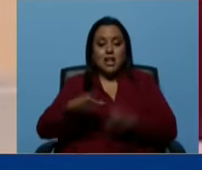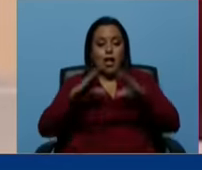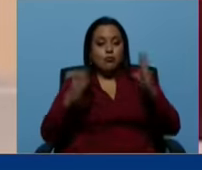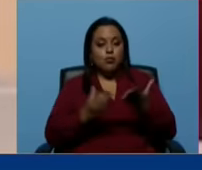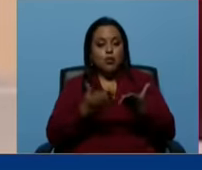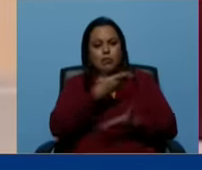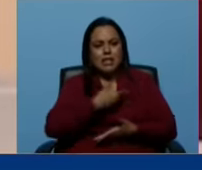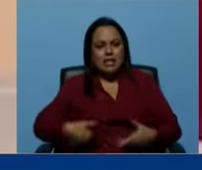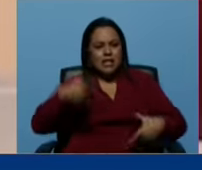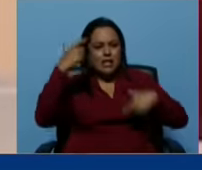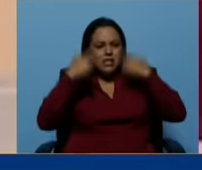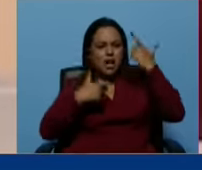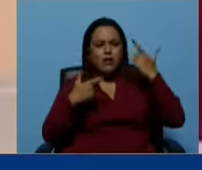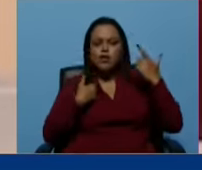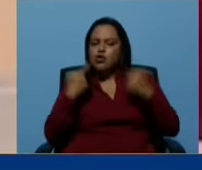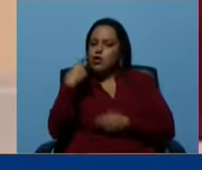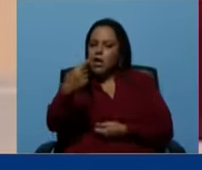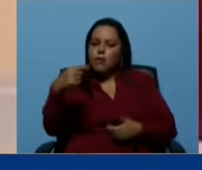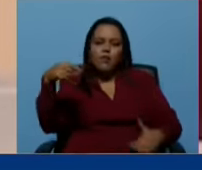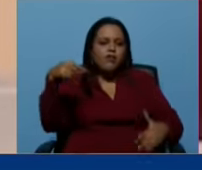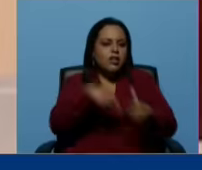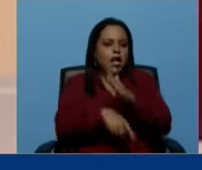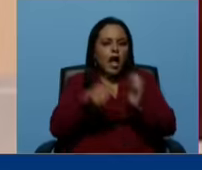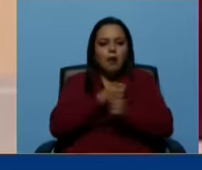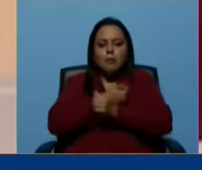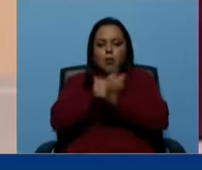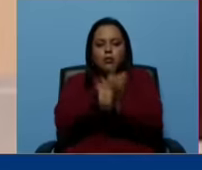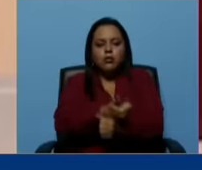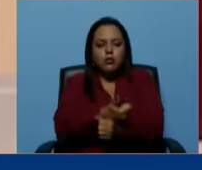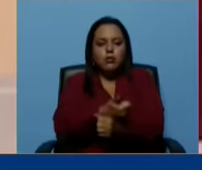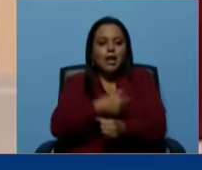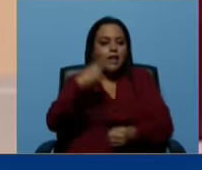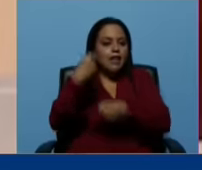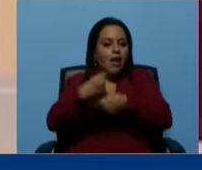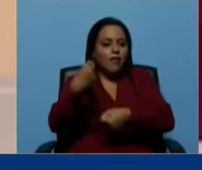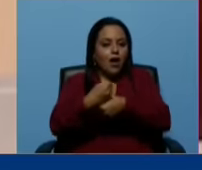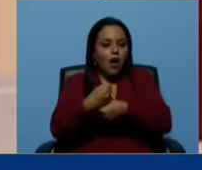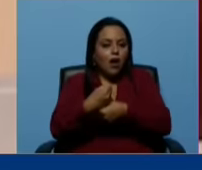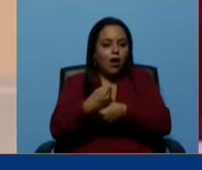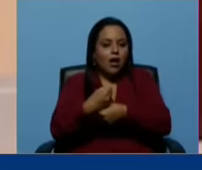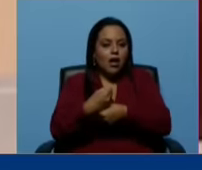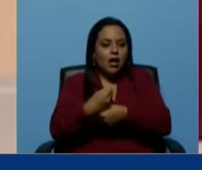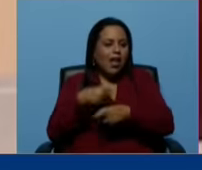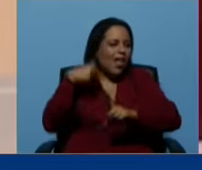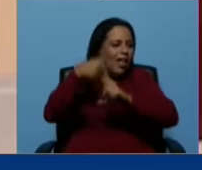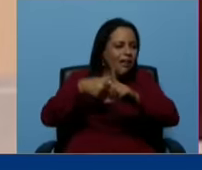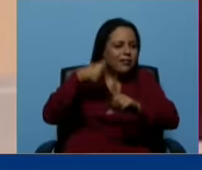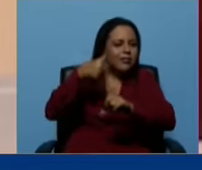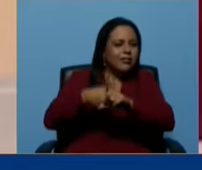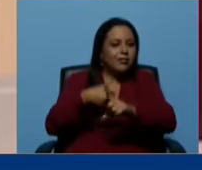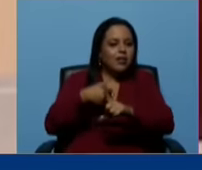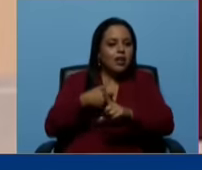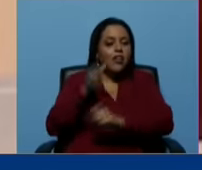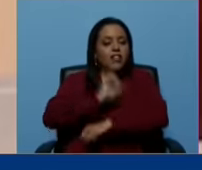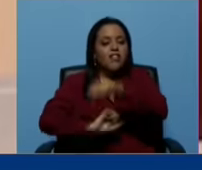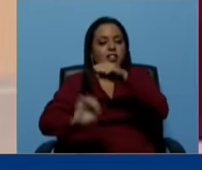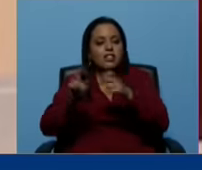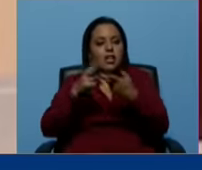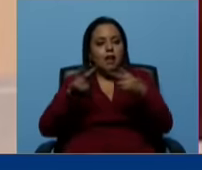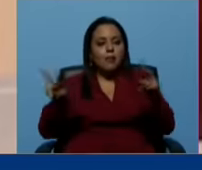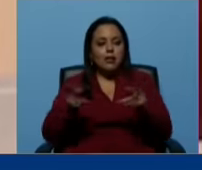Chávez, le digo, profundicemos en el amor, en el trabajo, en la perseverancia, en la defensa de la